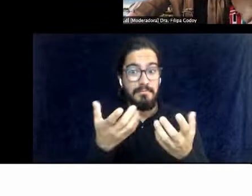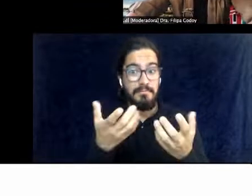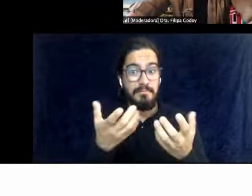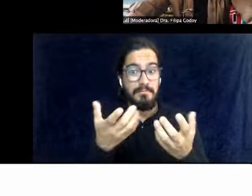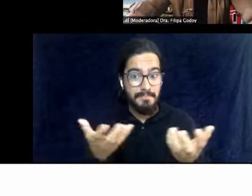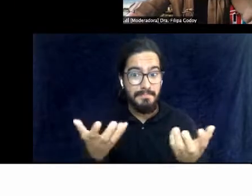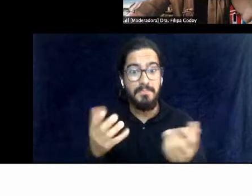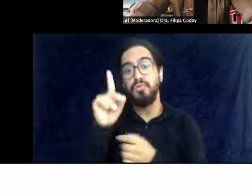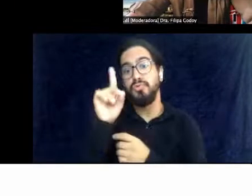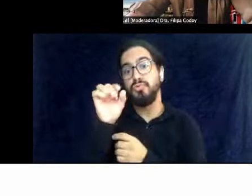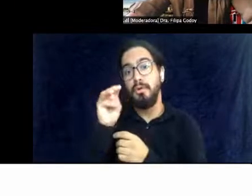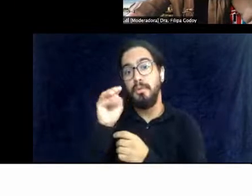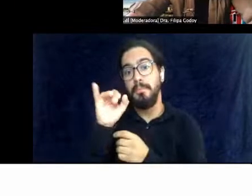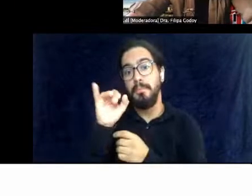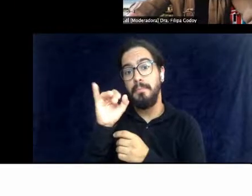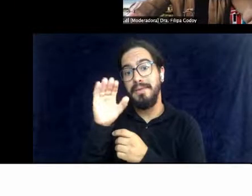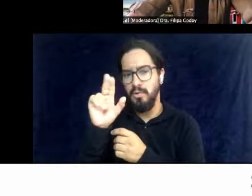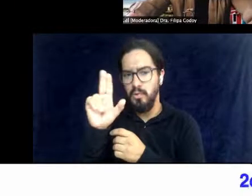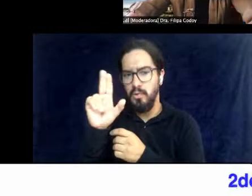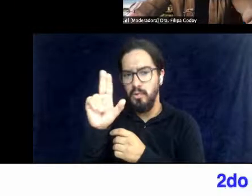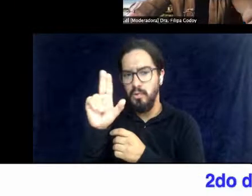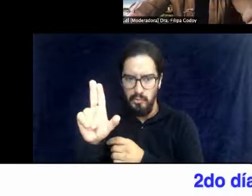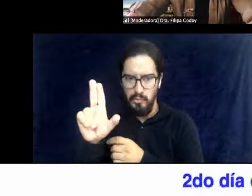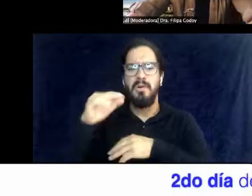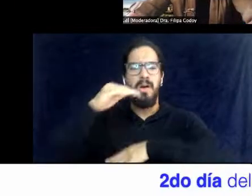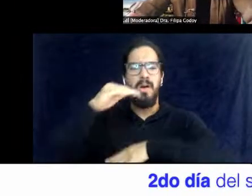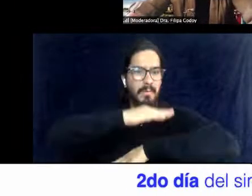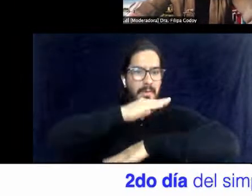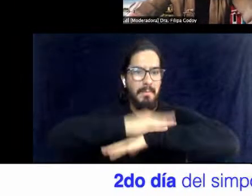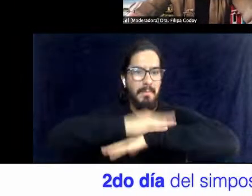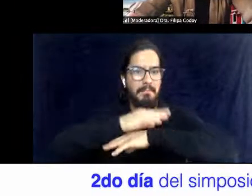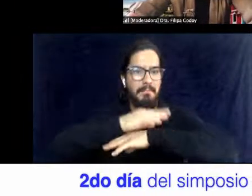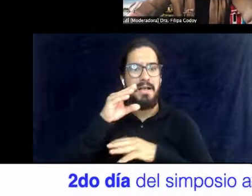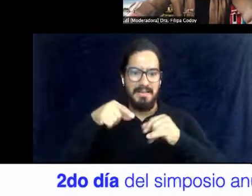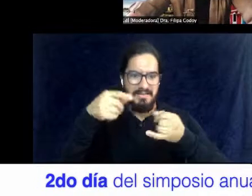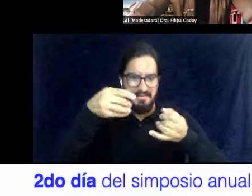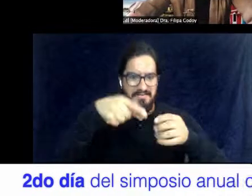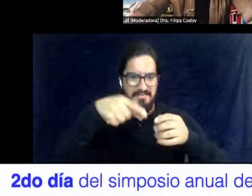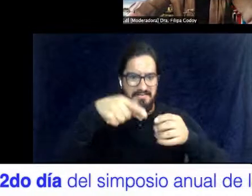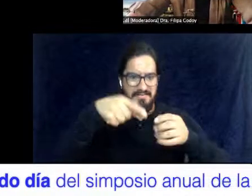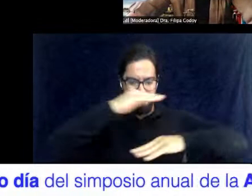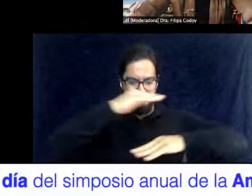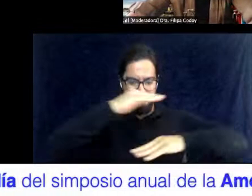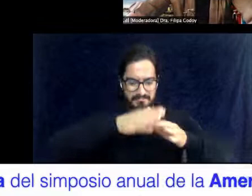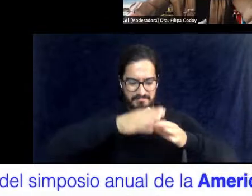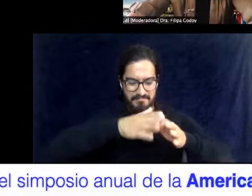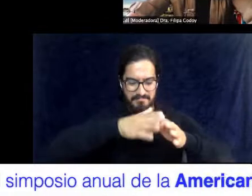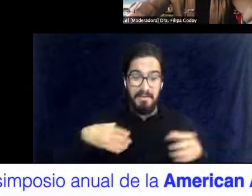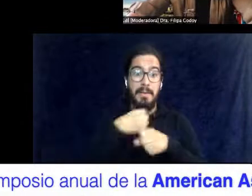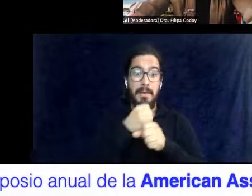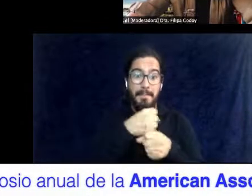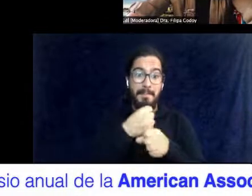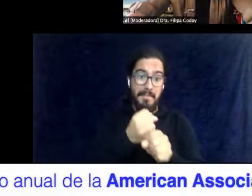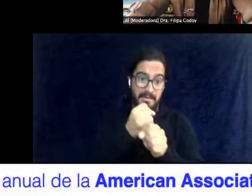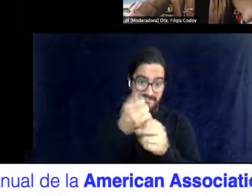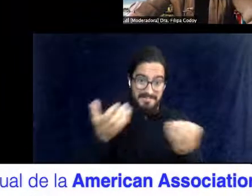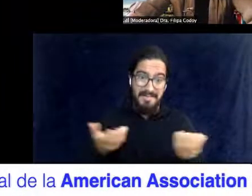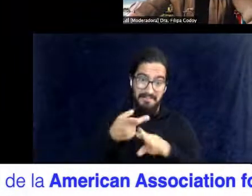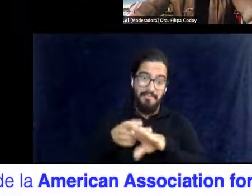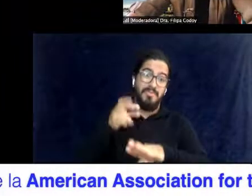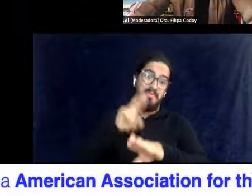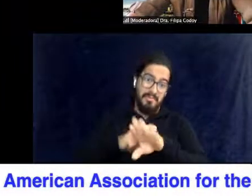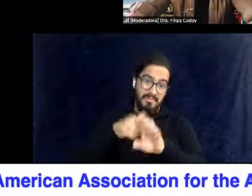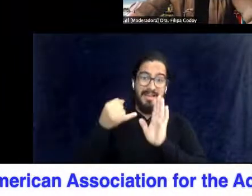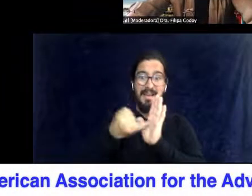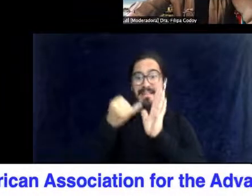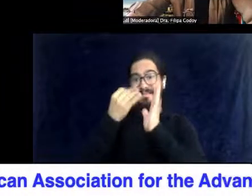domicu, que es una mesa de dominó súper original, hecha en Puerto Rico por artistas puertorriqueños. Escogimos